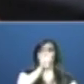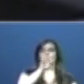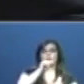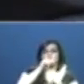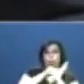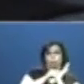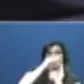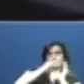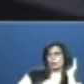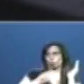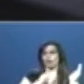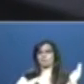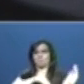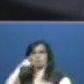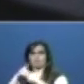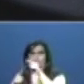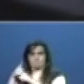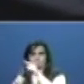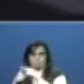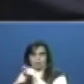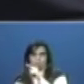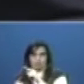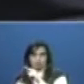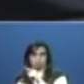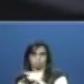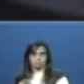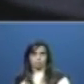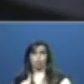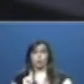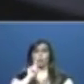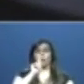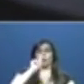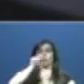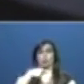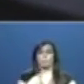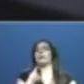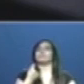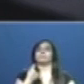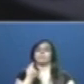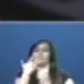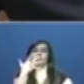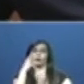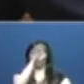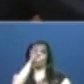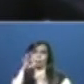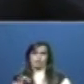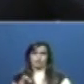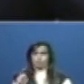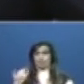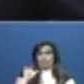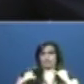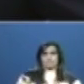media nacional frente a un punto y medio al comienzo de la crisis una media nacional que